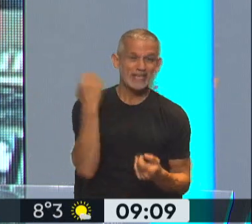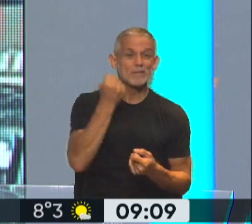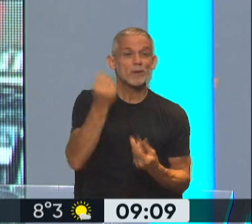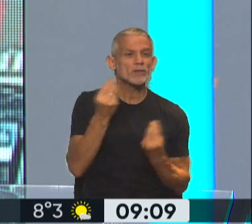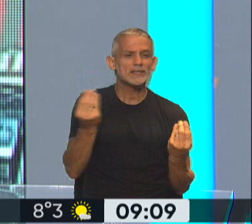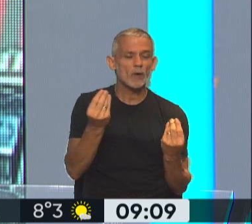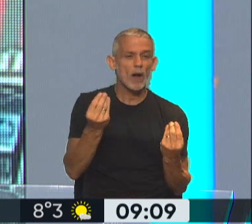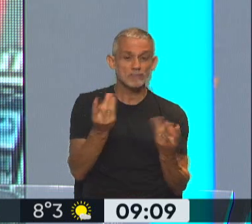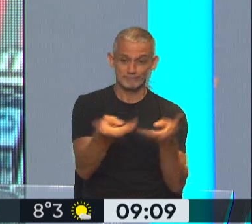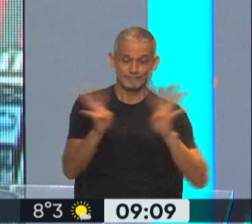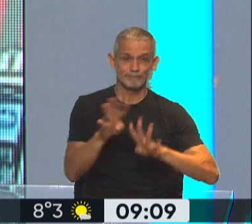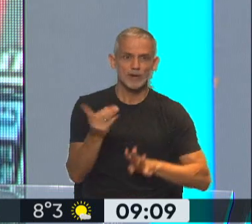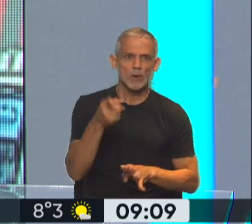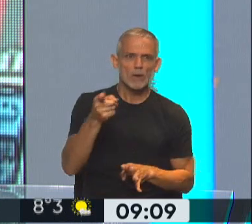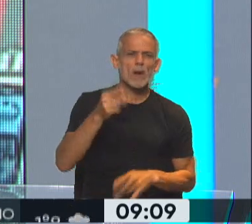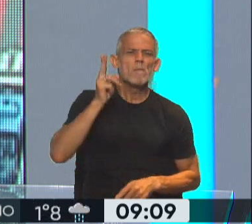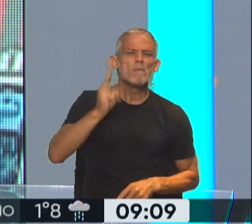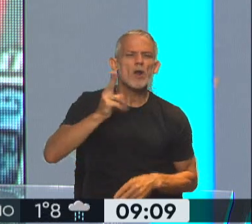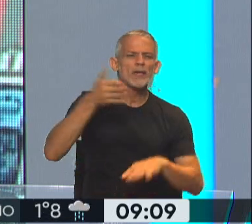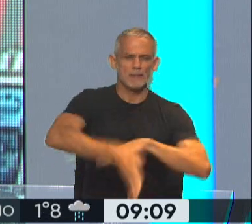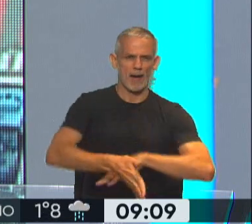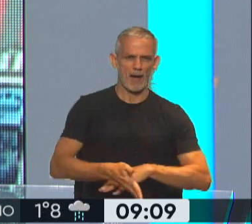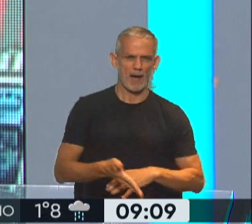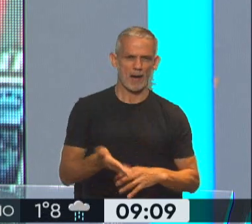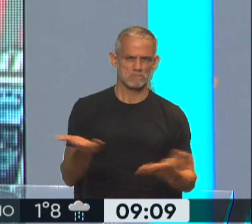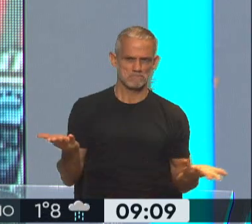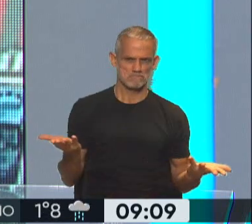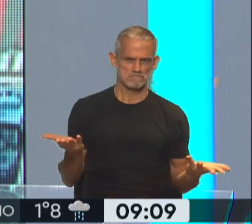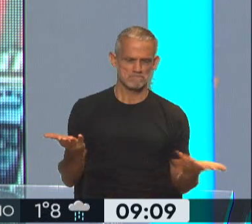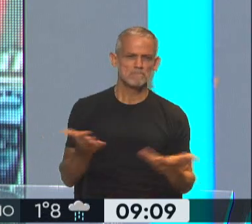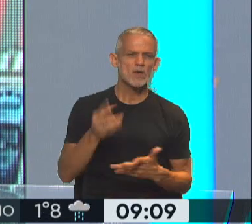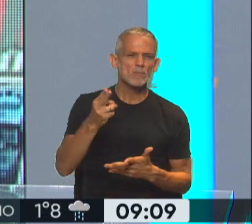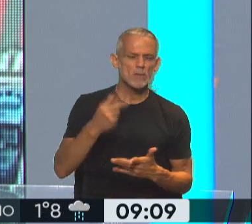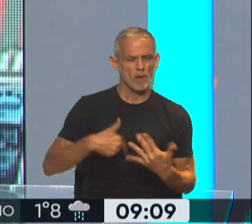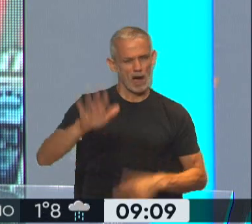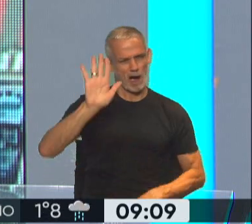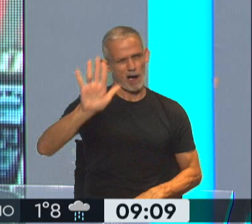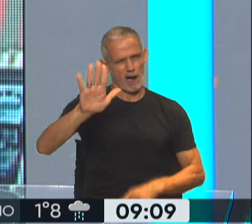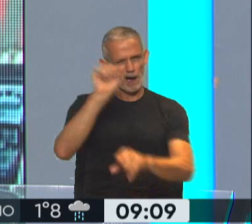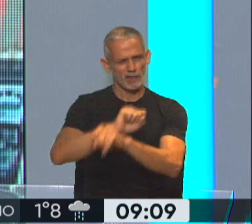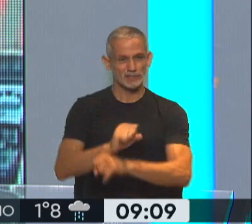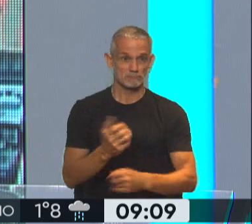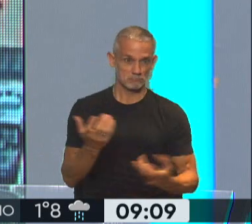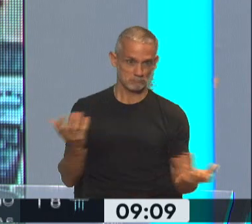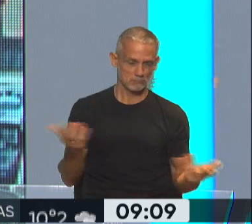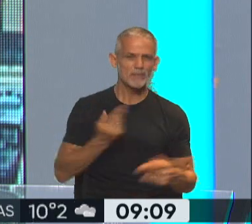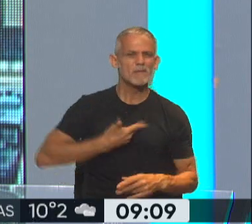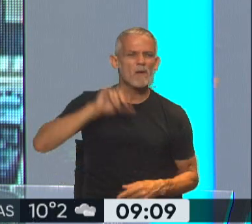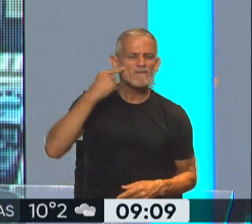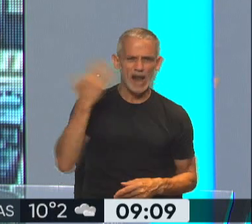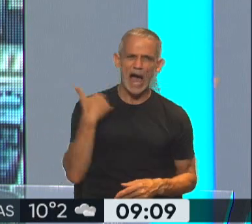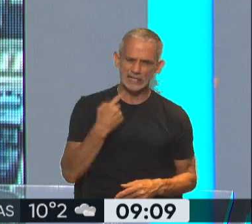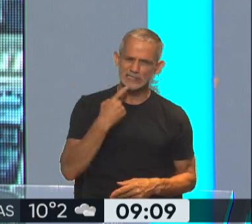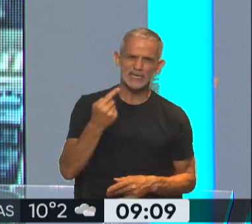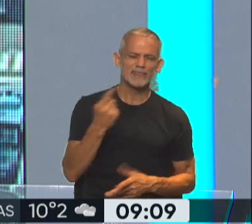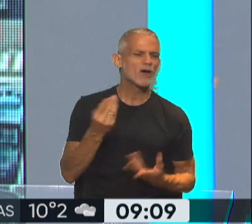cómo puede ser que se prohíba la entrada a un presidente o que en realidad se lo amenace con detenerlo Y esto es lo que planteó Alberto Fernández ayer